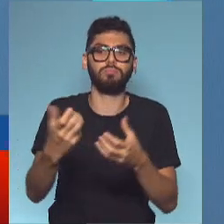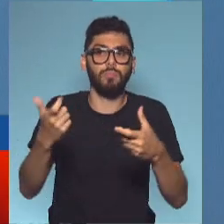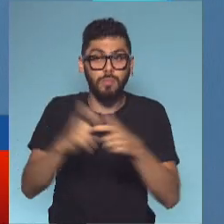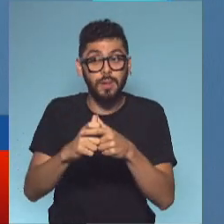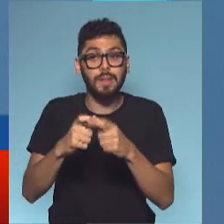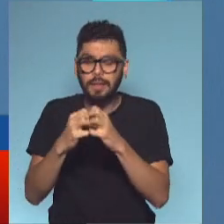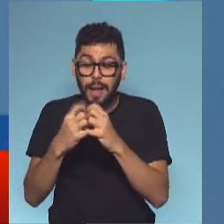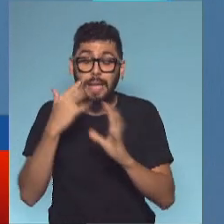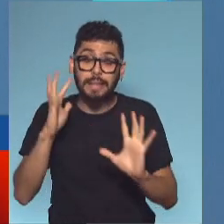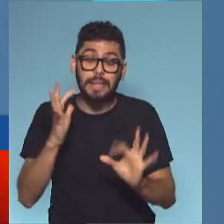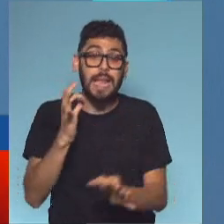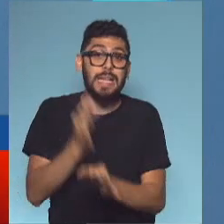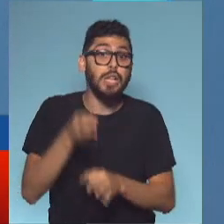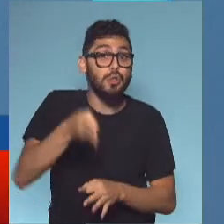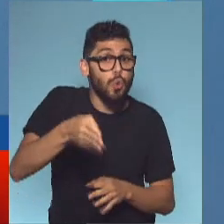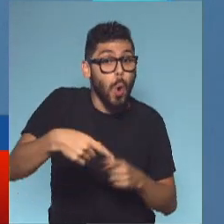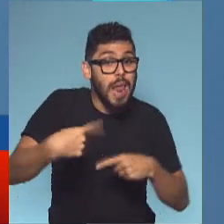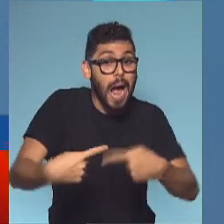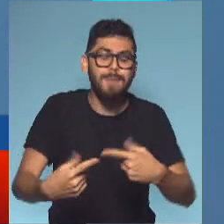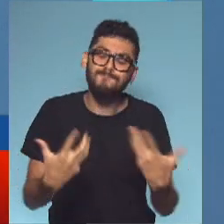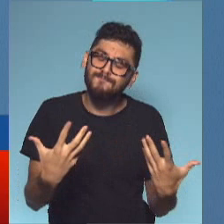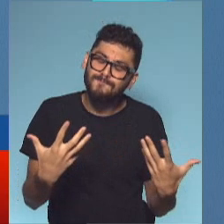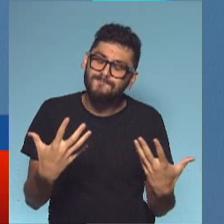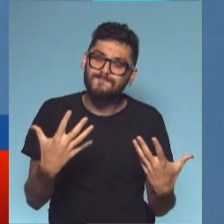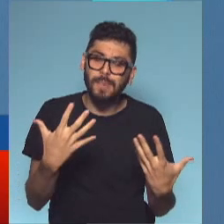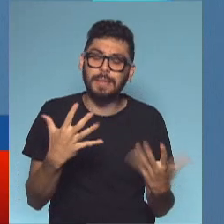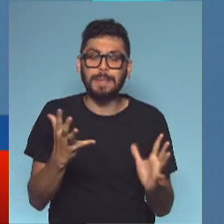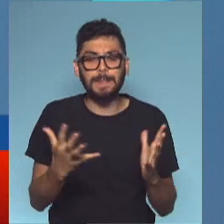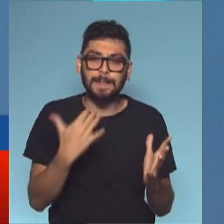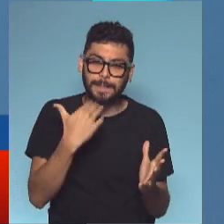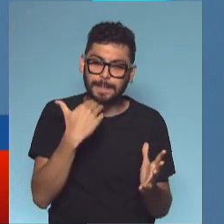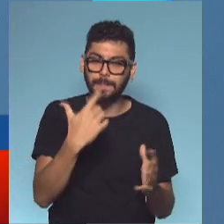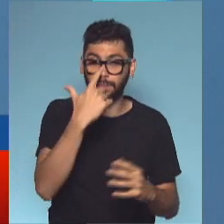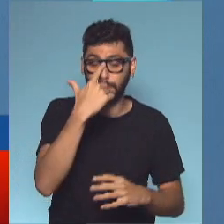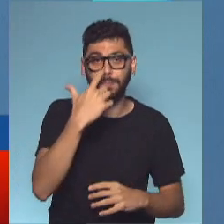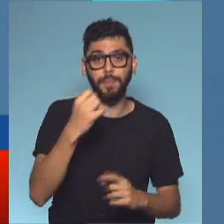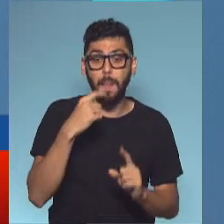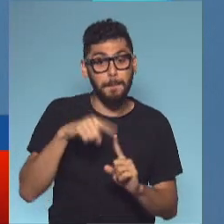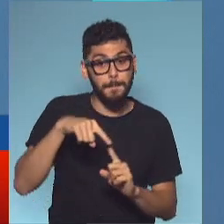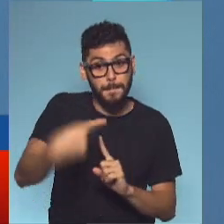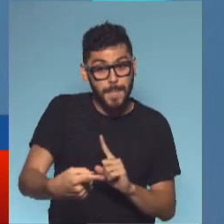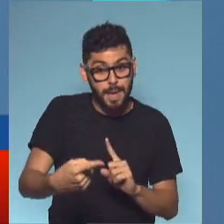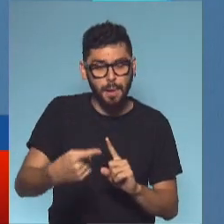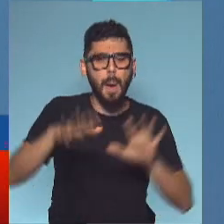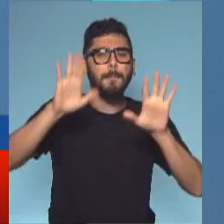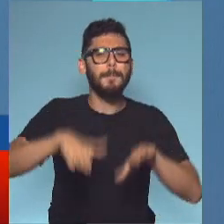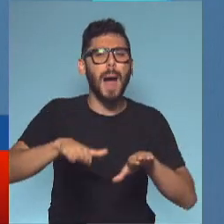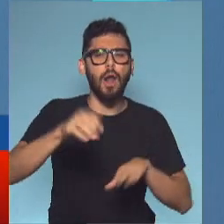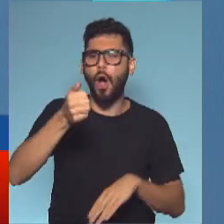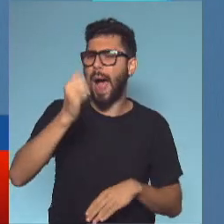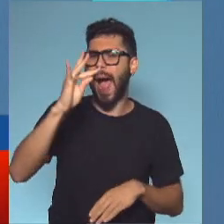la situación de la presencialidad en las escuelas. Hay algo que pasa. Para mañana está convocado un paro por ADEMIS, que es un